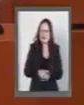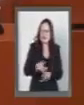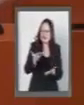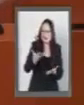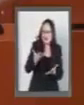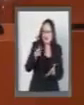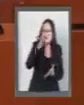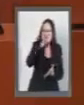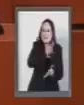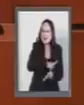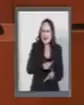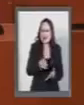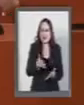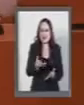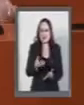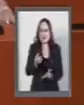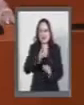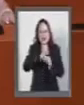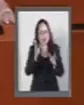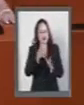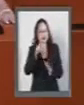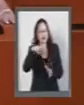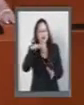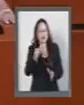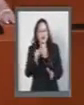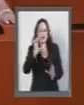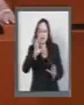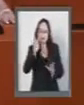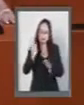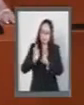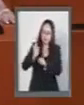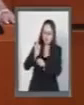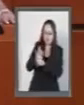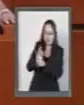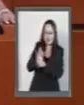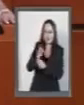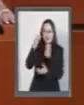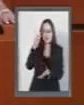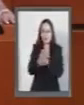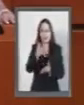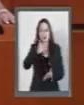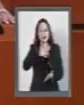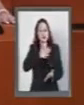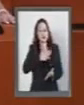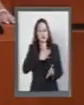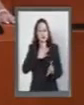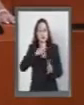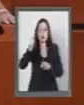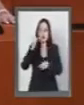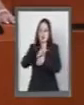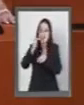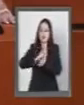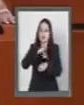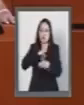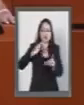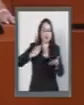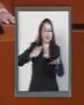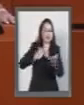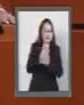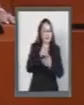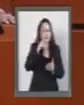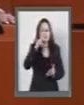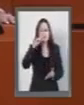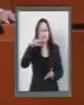Peña ya está blindado, solo nos queda que la justicia venga de fuera. Pinochet,